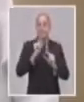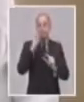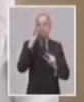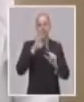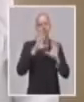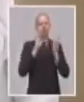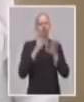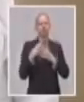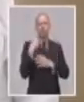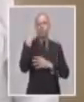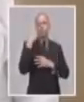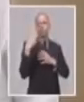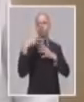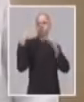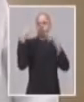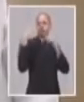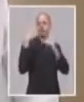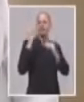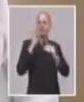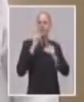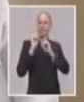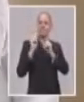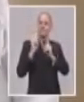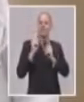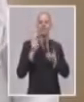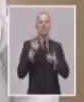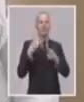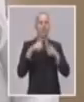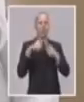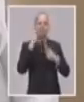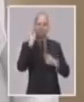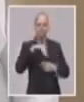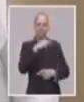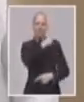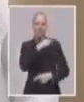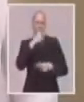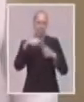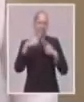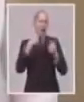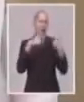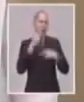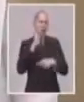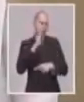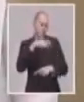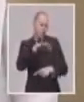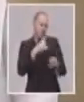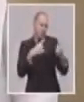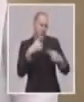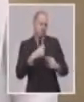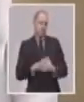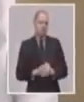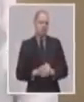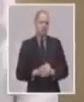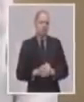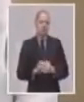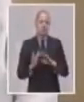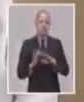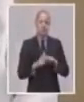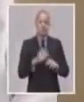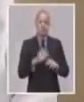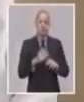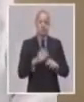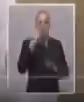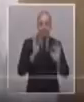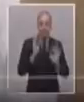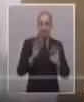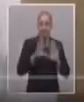comunicación estratégica, los centros de poder político y los centros de poder económico también, muy importante. Son parte